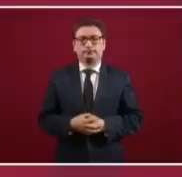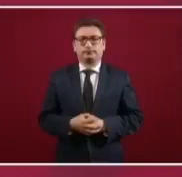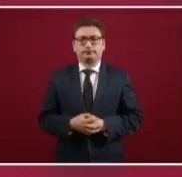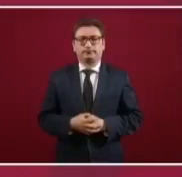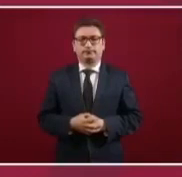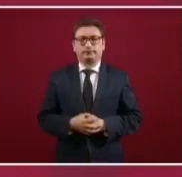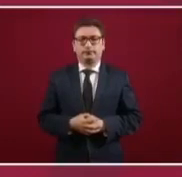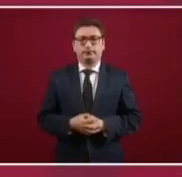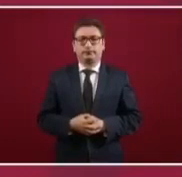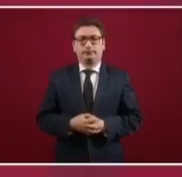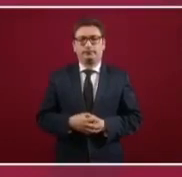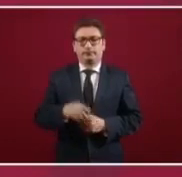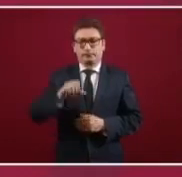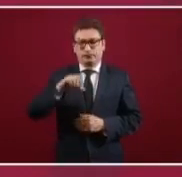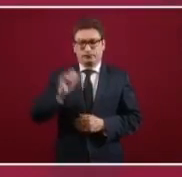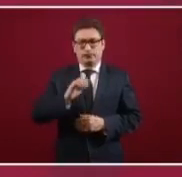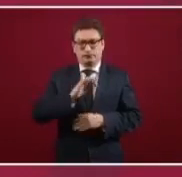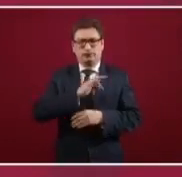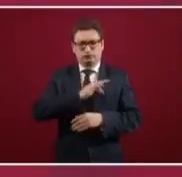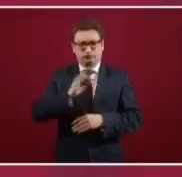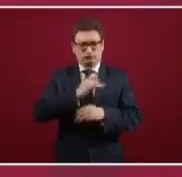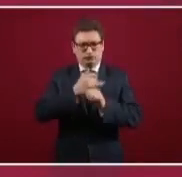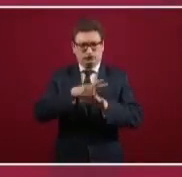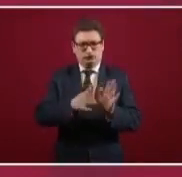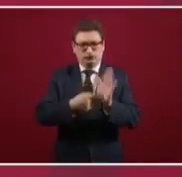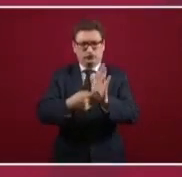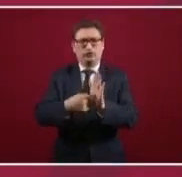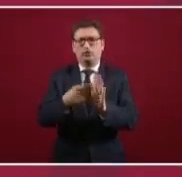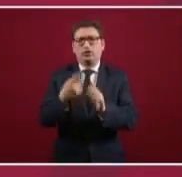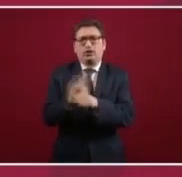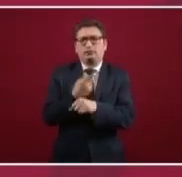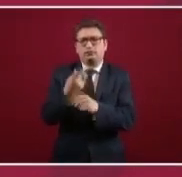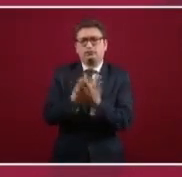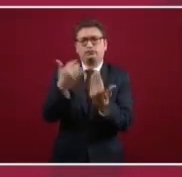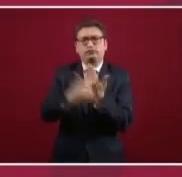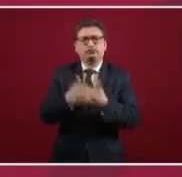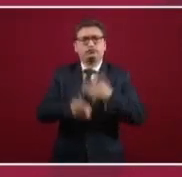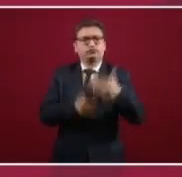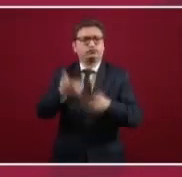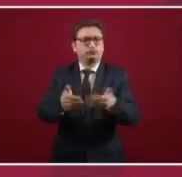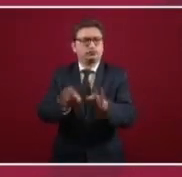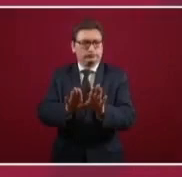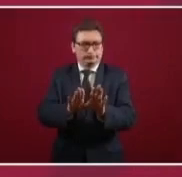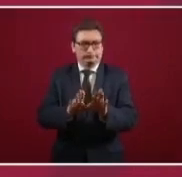hoy podemos informarte de cómo van estos proyectos